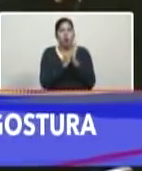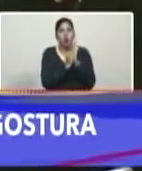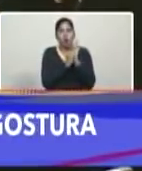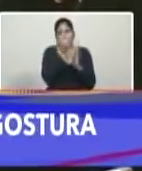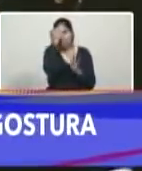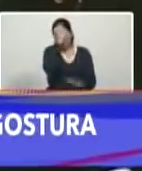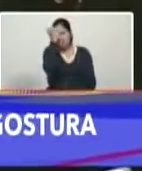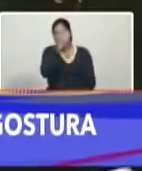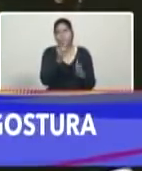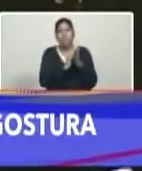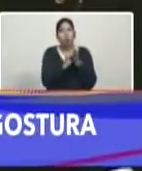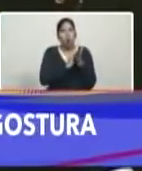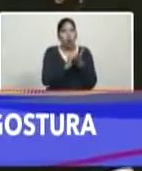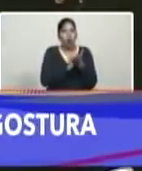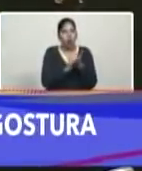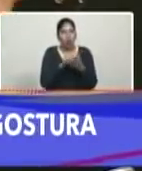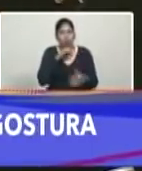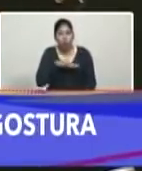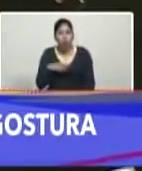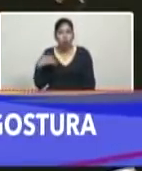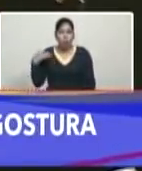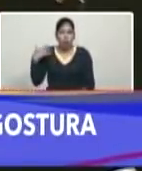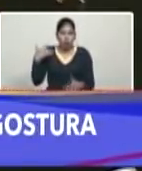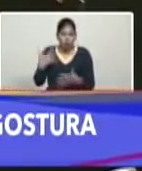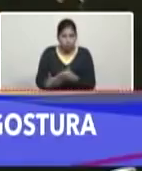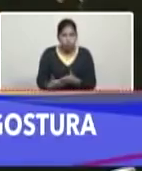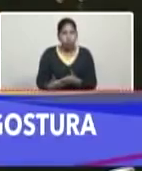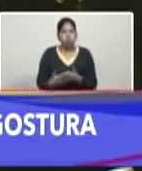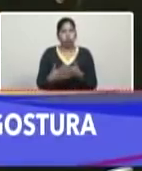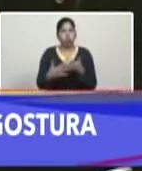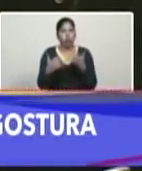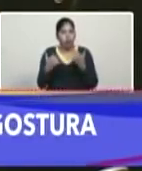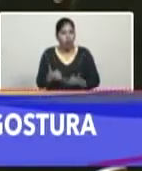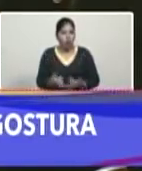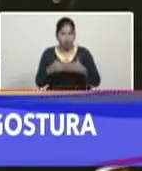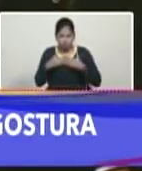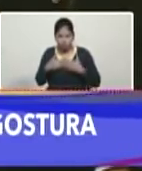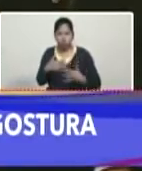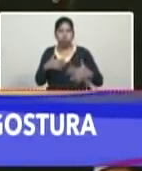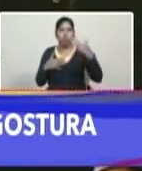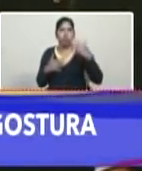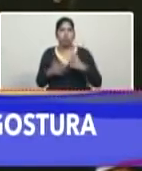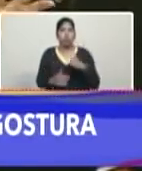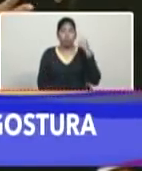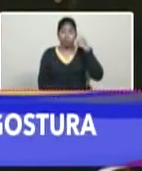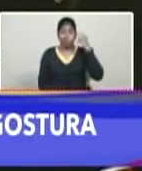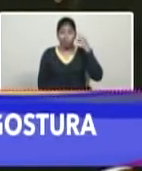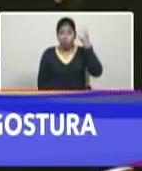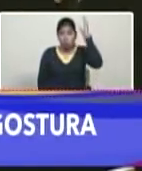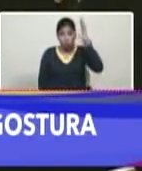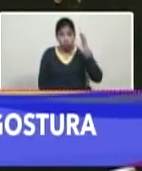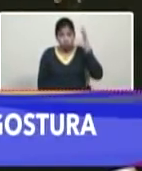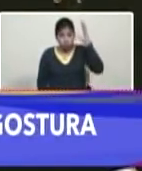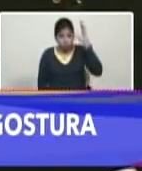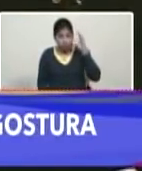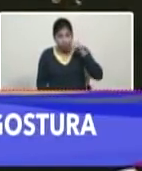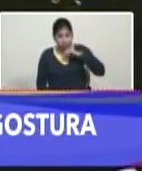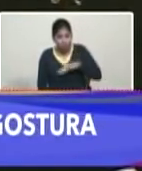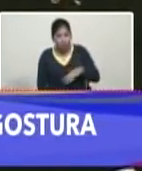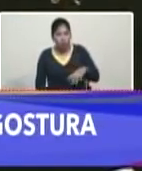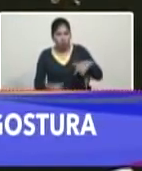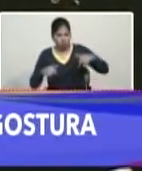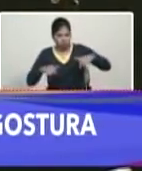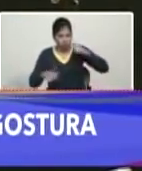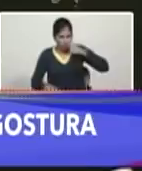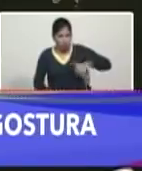borrar el alma prodigiosa, virtuosa, la conciencia histórica de nuestro